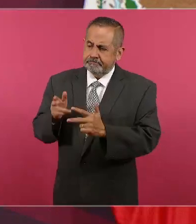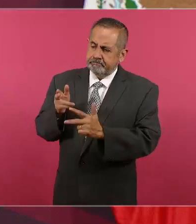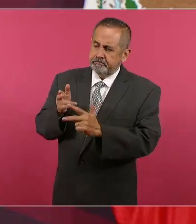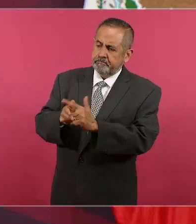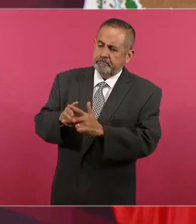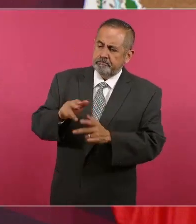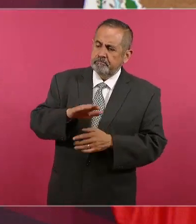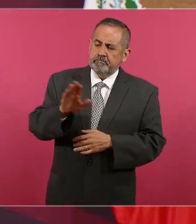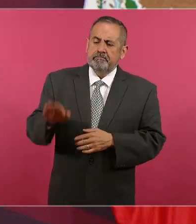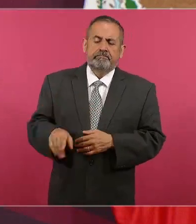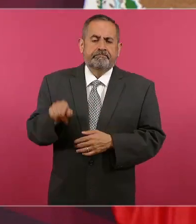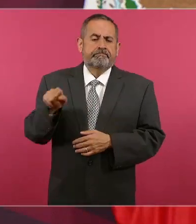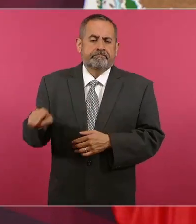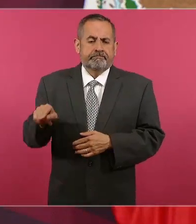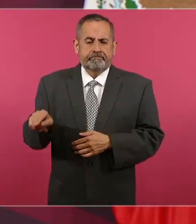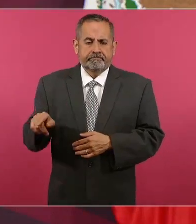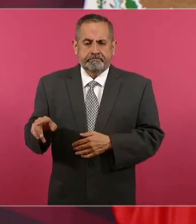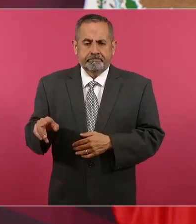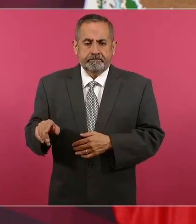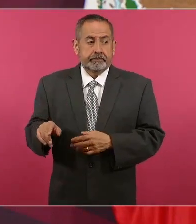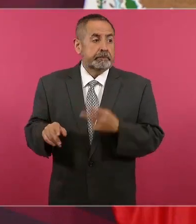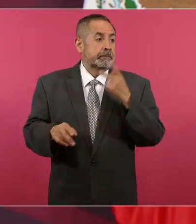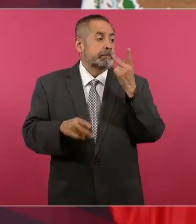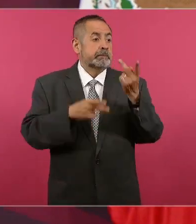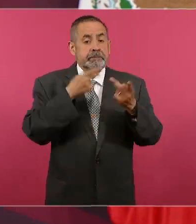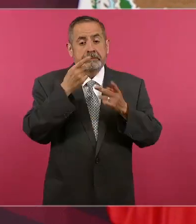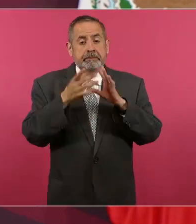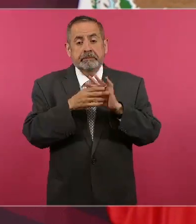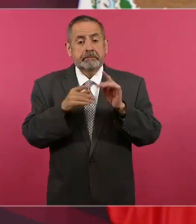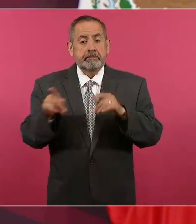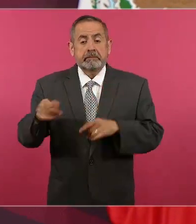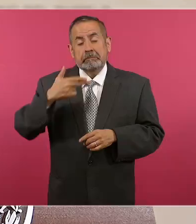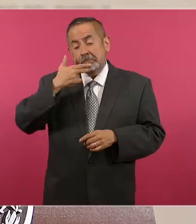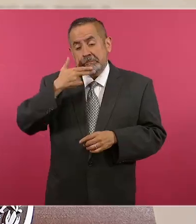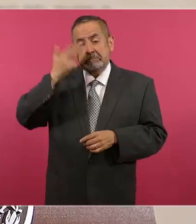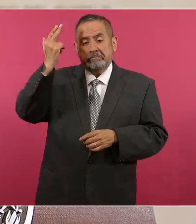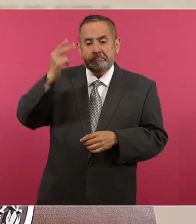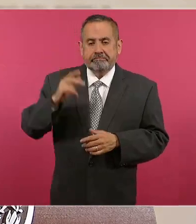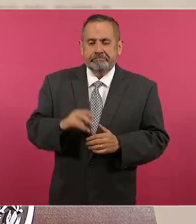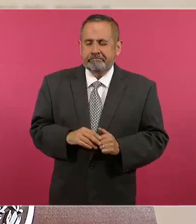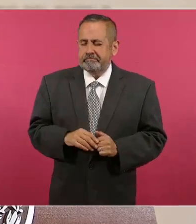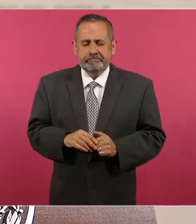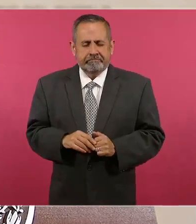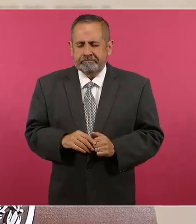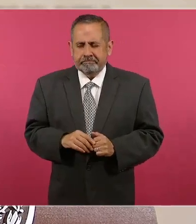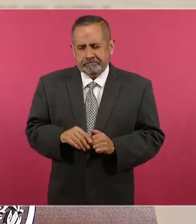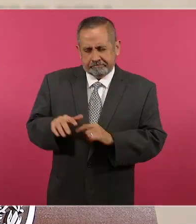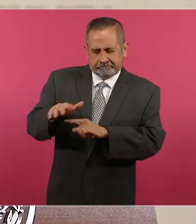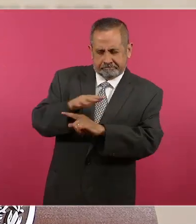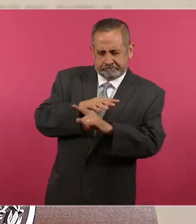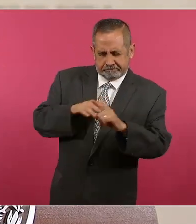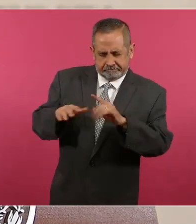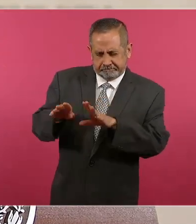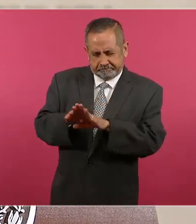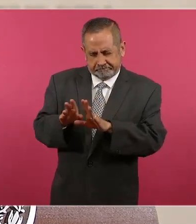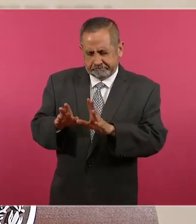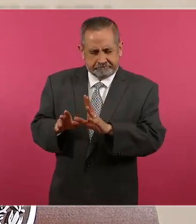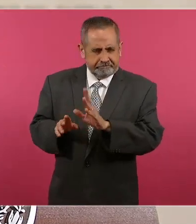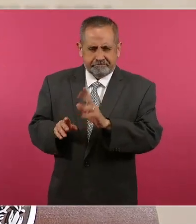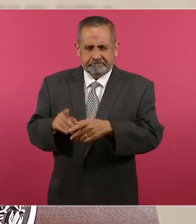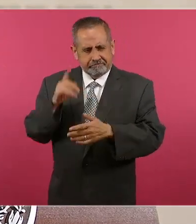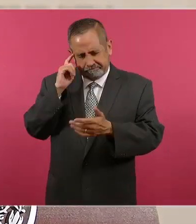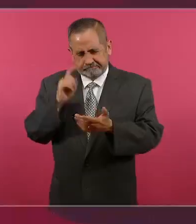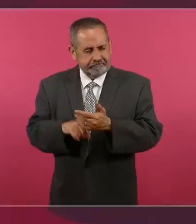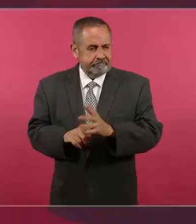asesinato, aunque se habla de que fue un suicidio, pero en las circunstancias yo